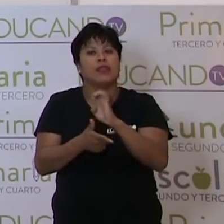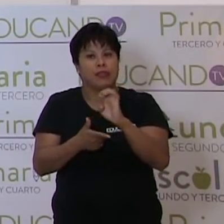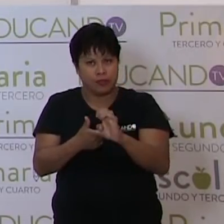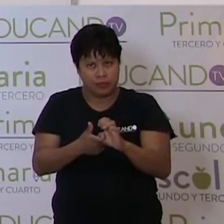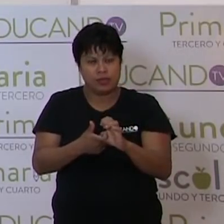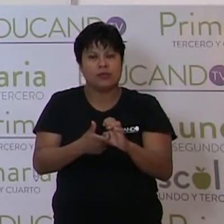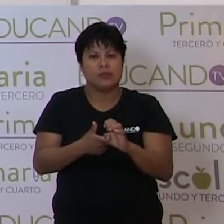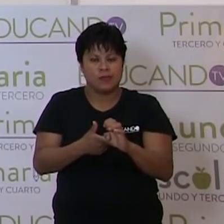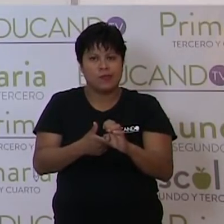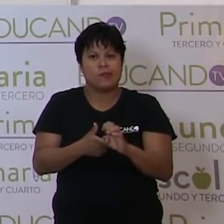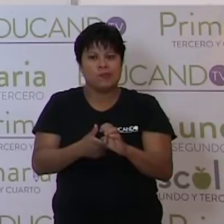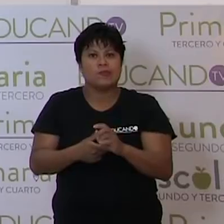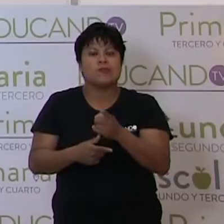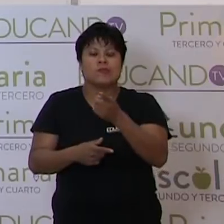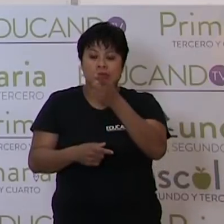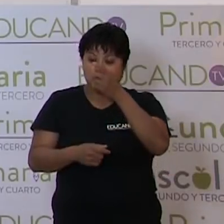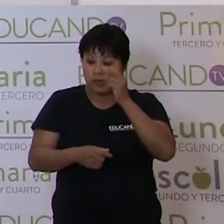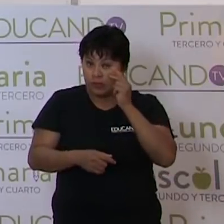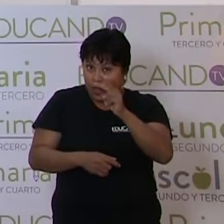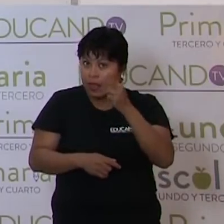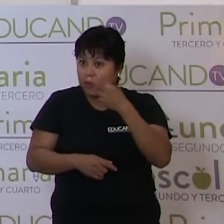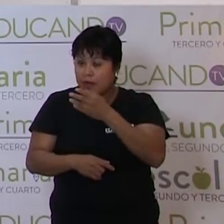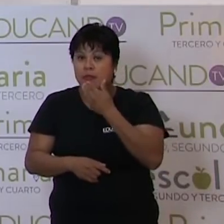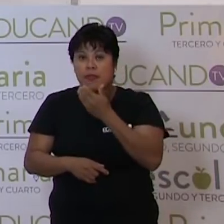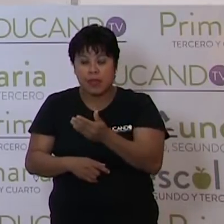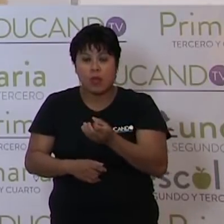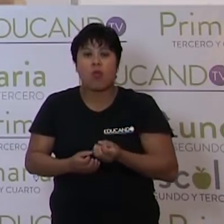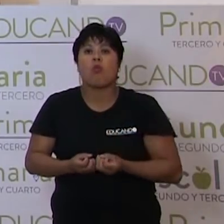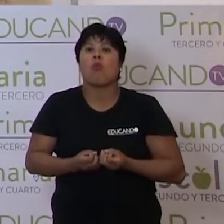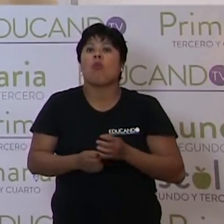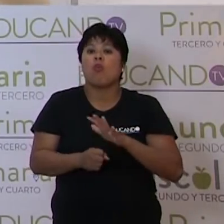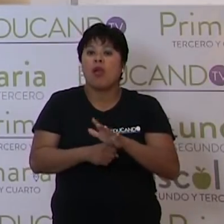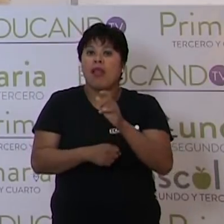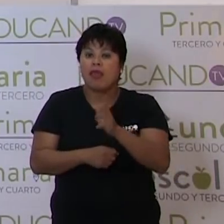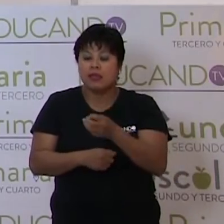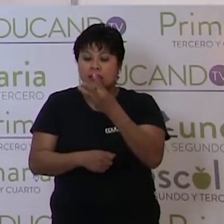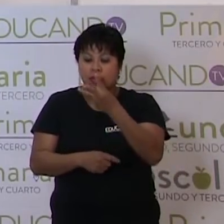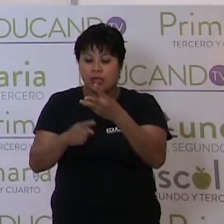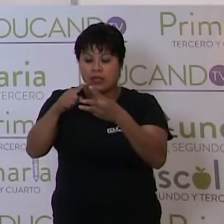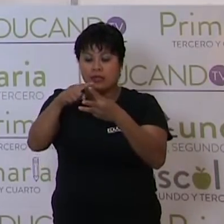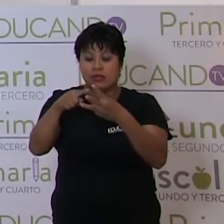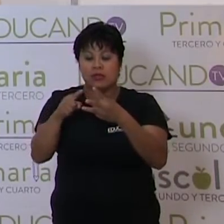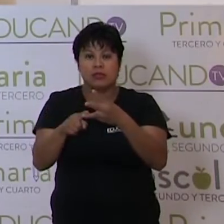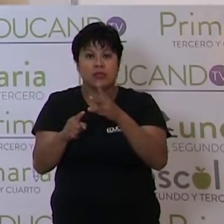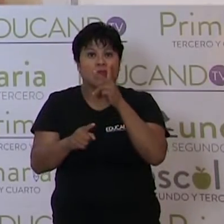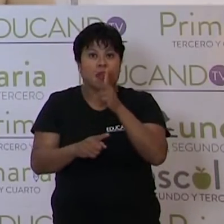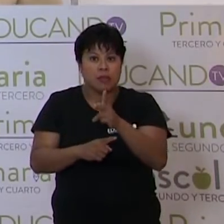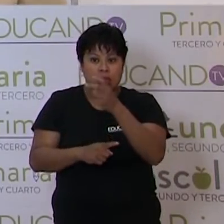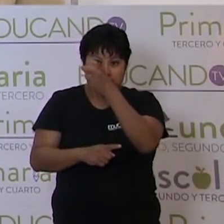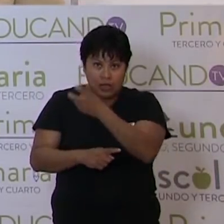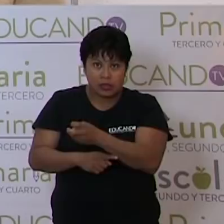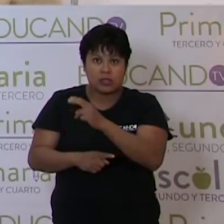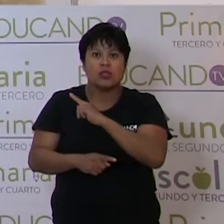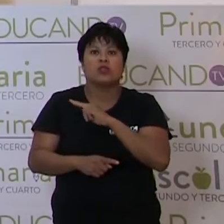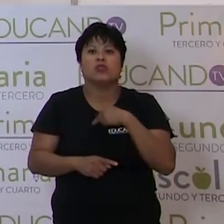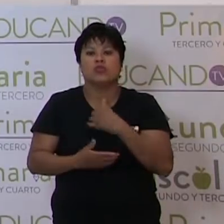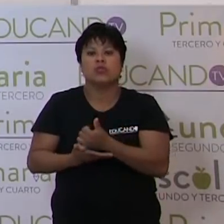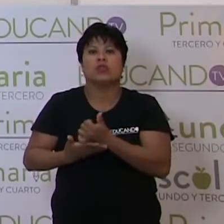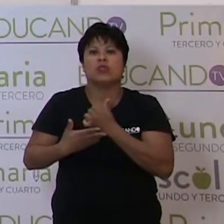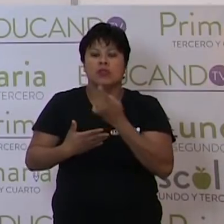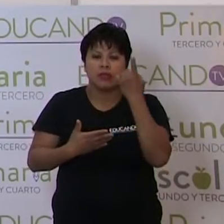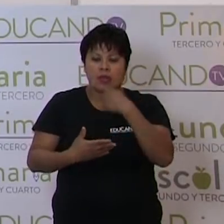Entonces, identifiquen bien cuáles son las tres palabras que en este texto me están ayudando